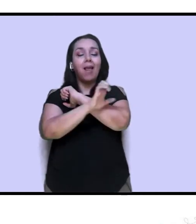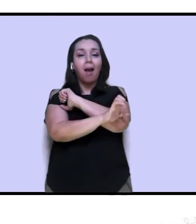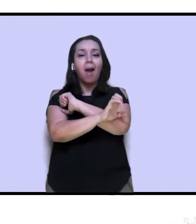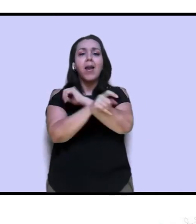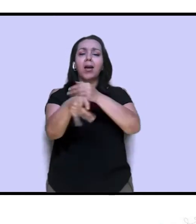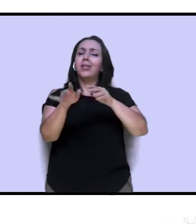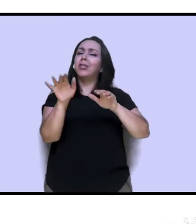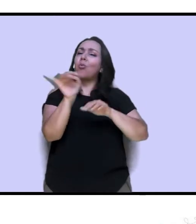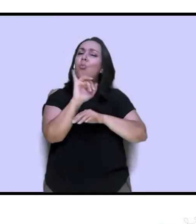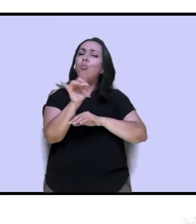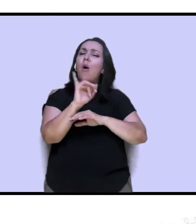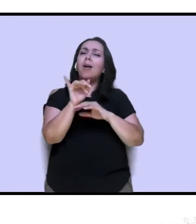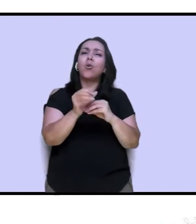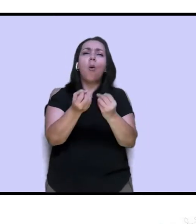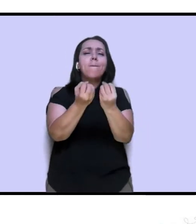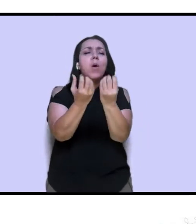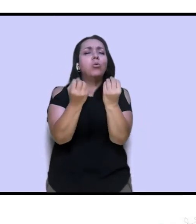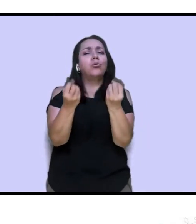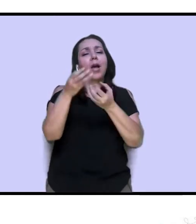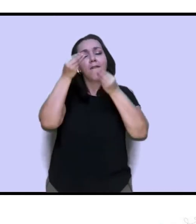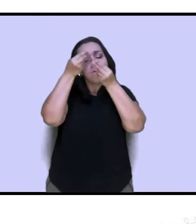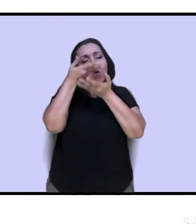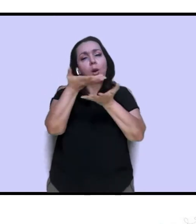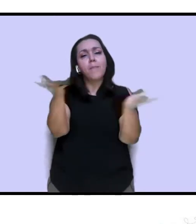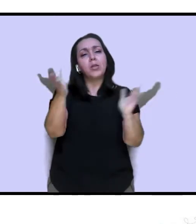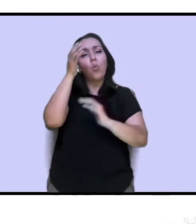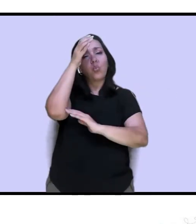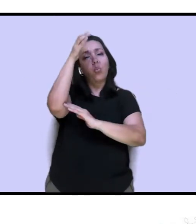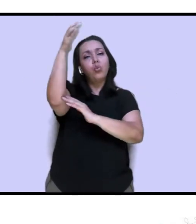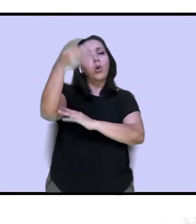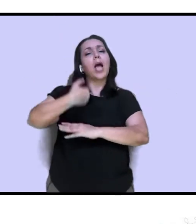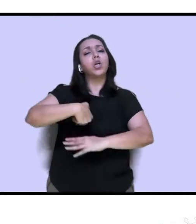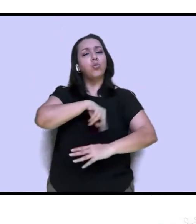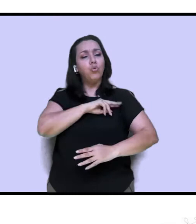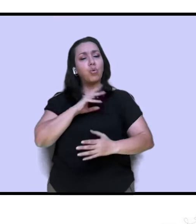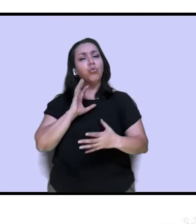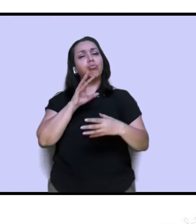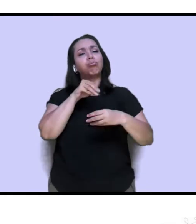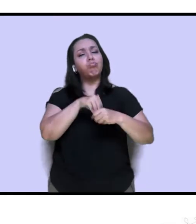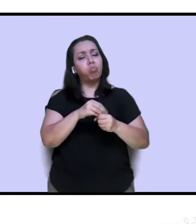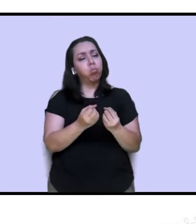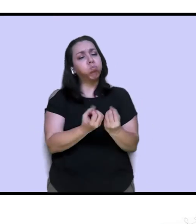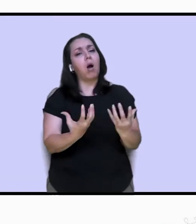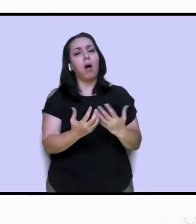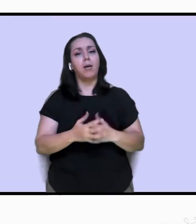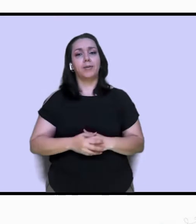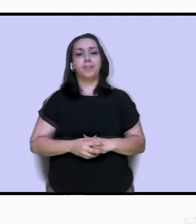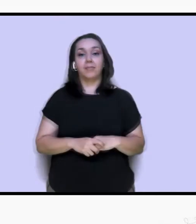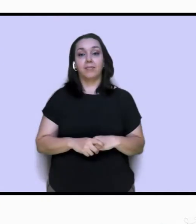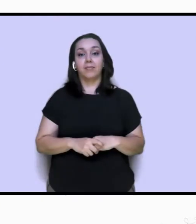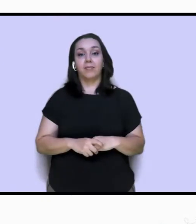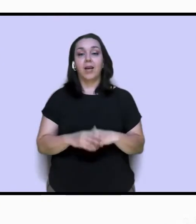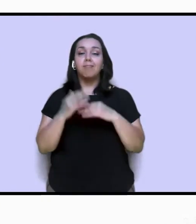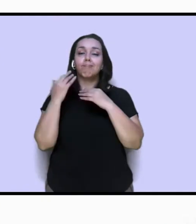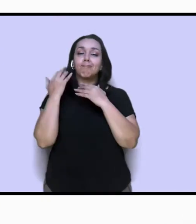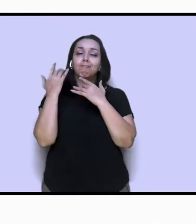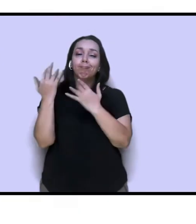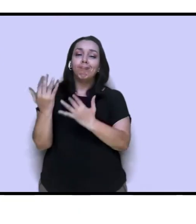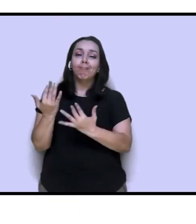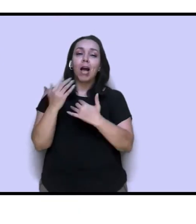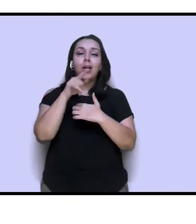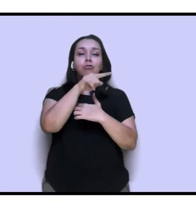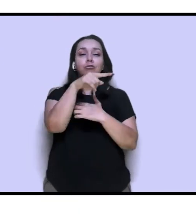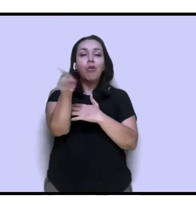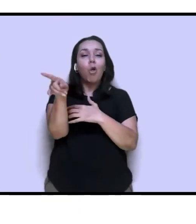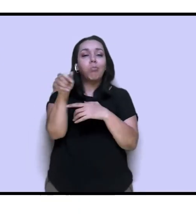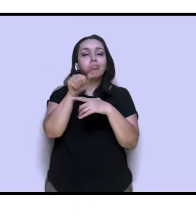libro abierto que nos enriquece nuestro bagaje cultural y nosotros enriquecemos el suyo. Espero que todo lo que